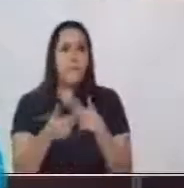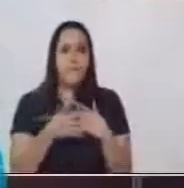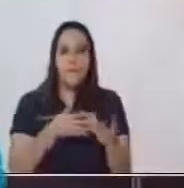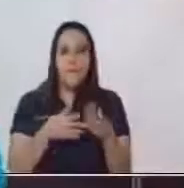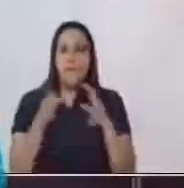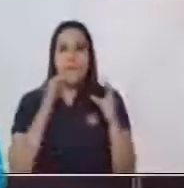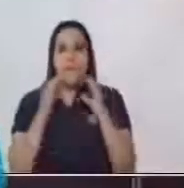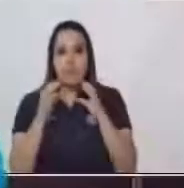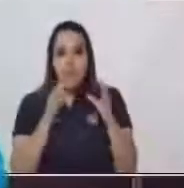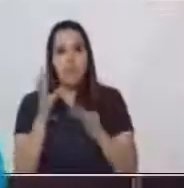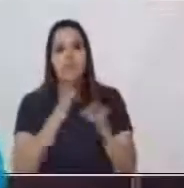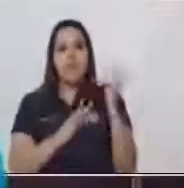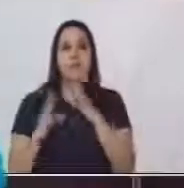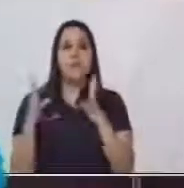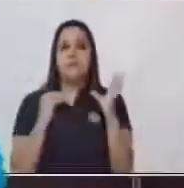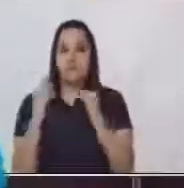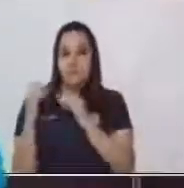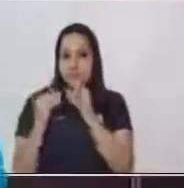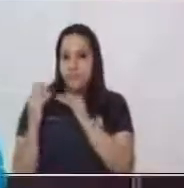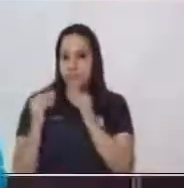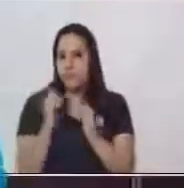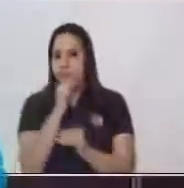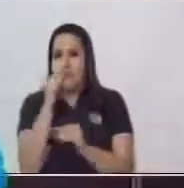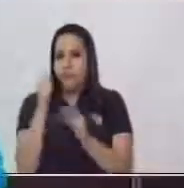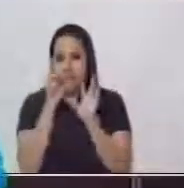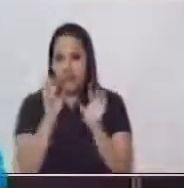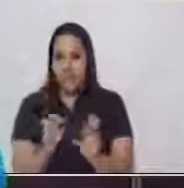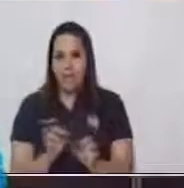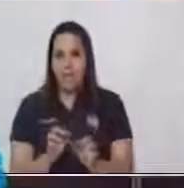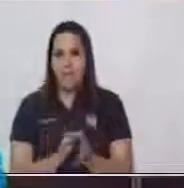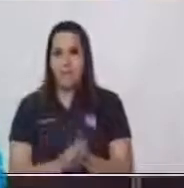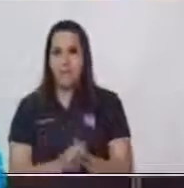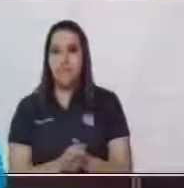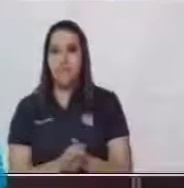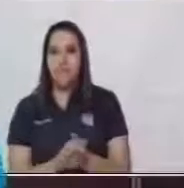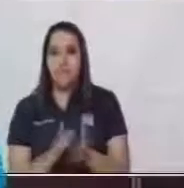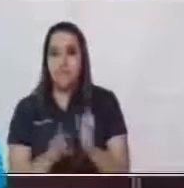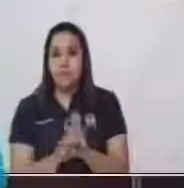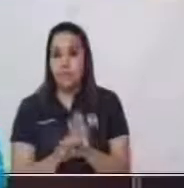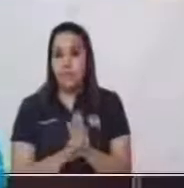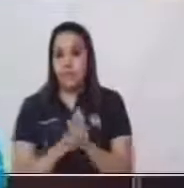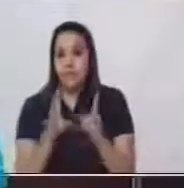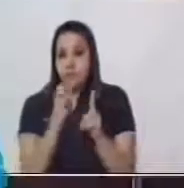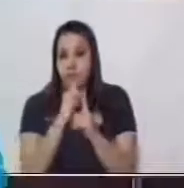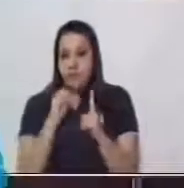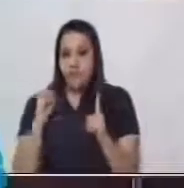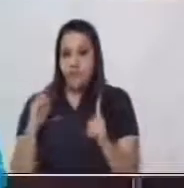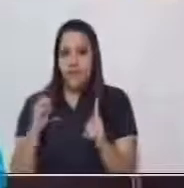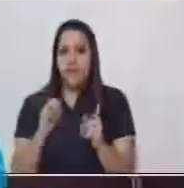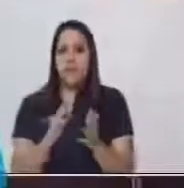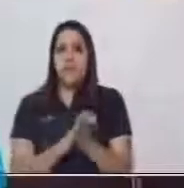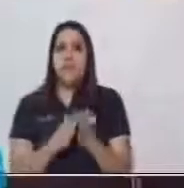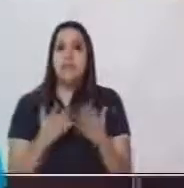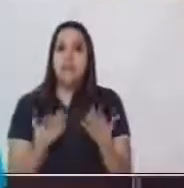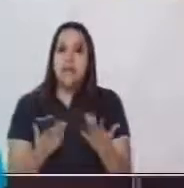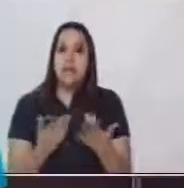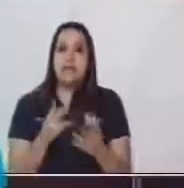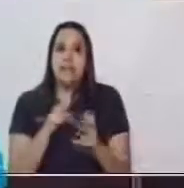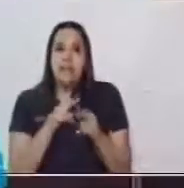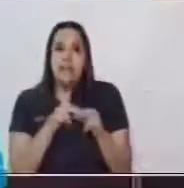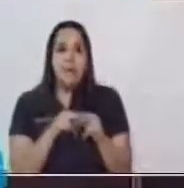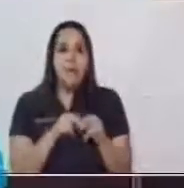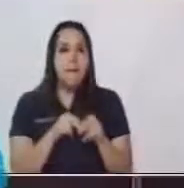conversación o diálogo que tengamos con otra persona. En el caso de las oraciones, según su